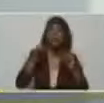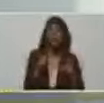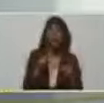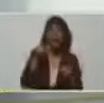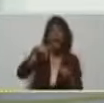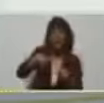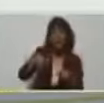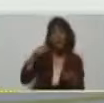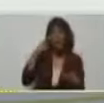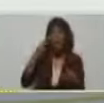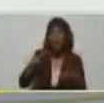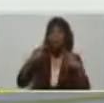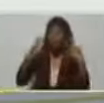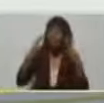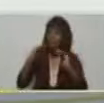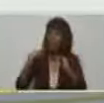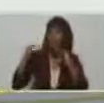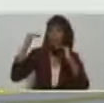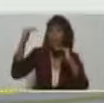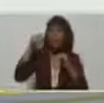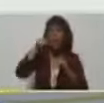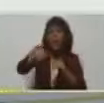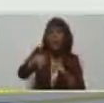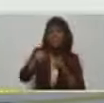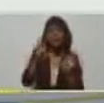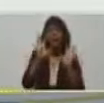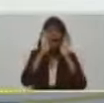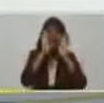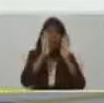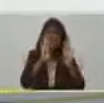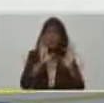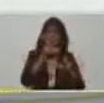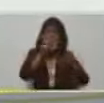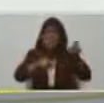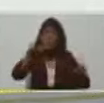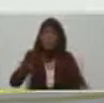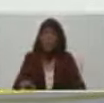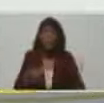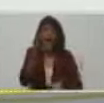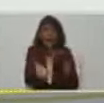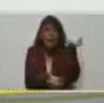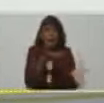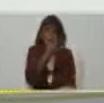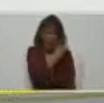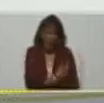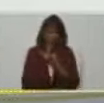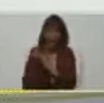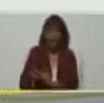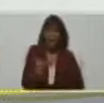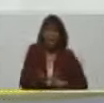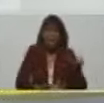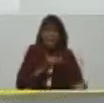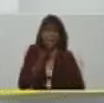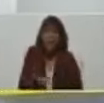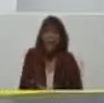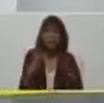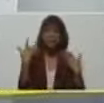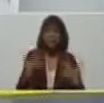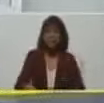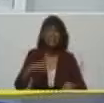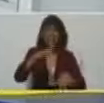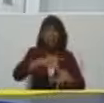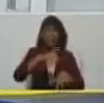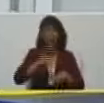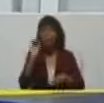atención especializada. El paciente que tenga condiciones catastróficas y sea considerado un gran quemado, pasa al área a manos